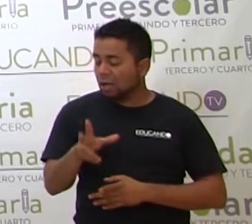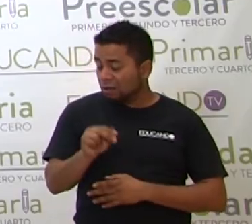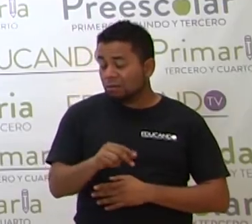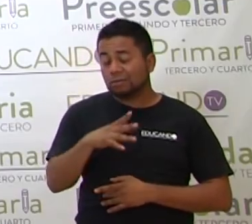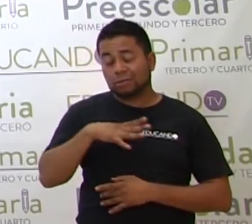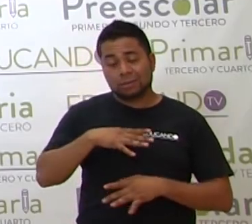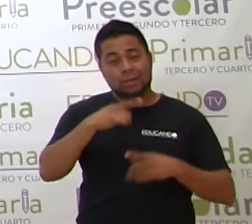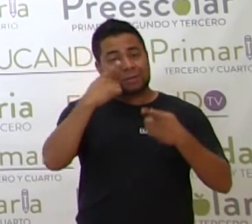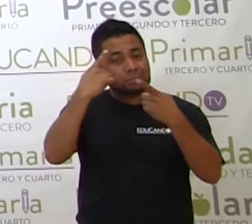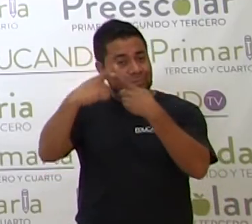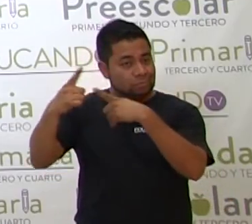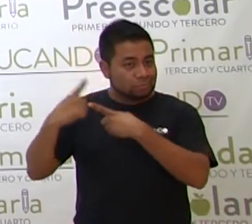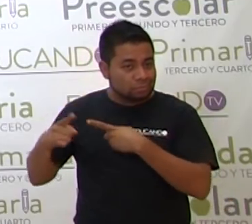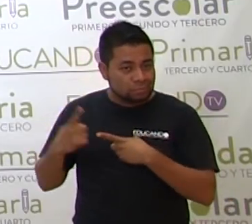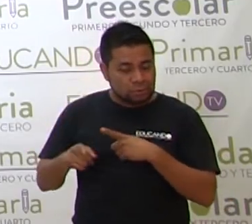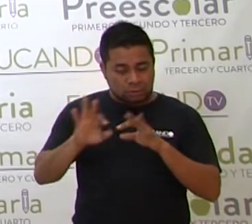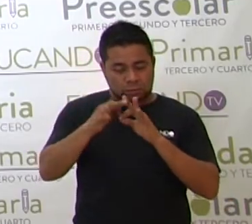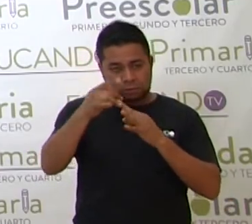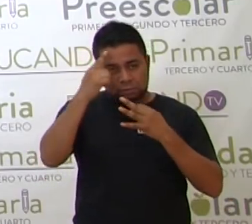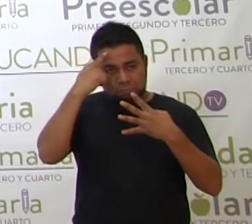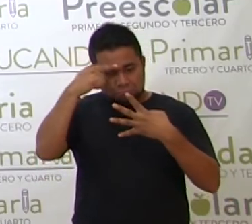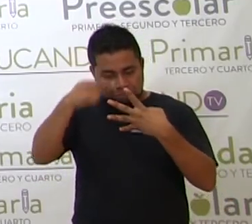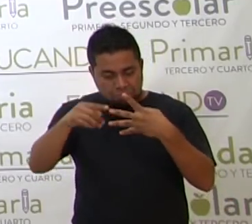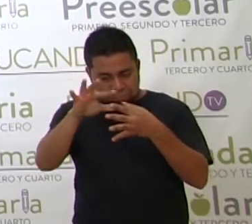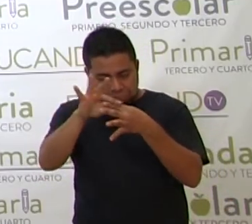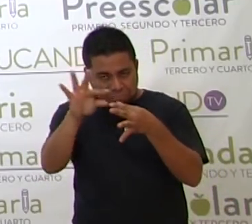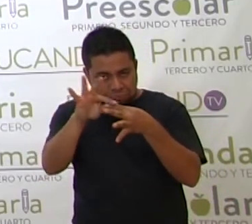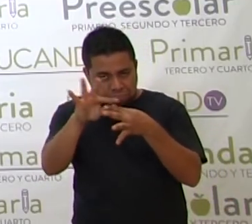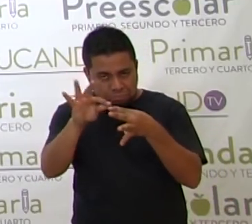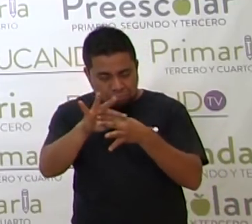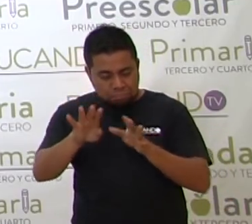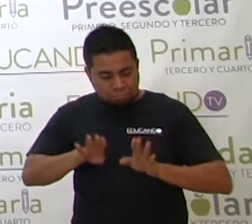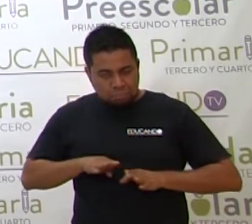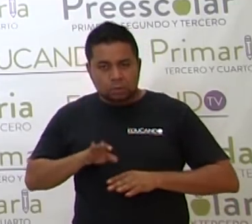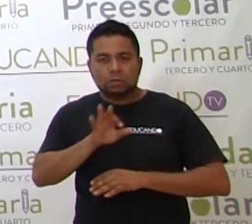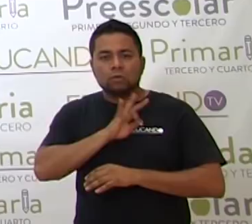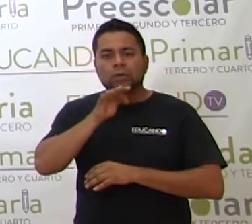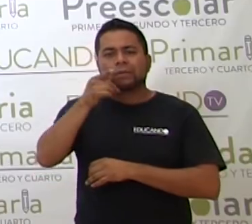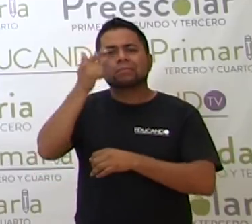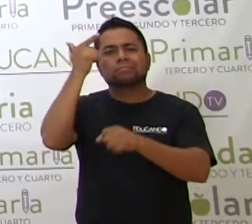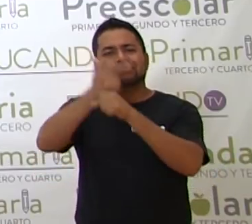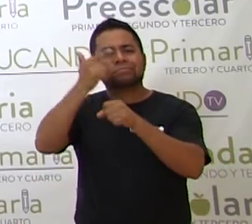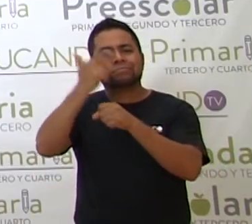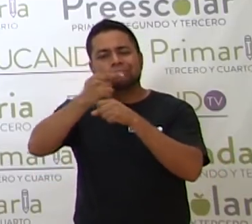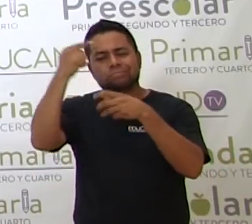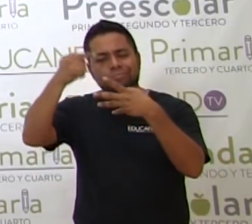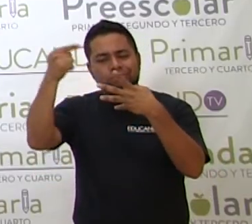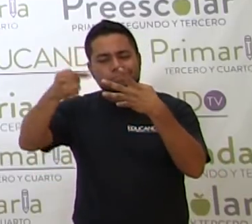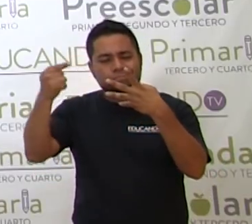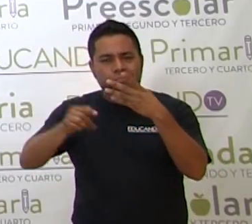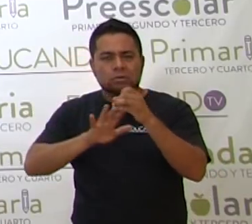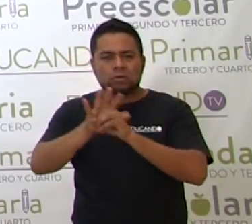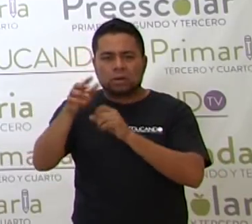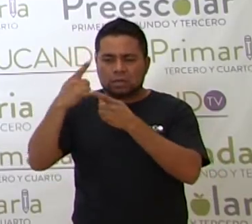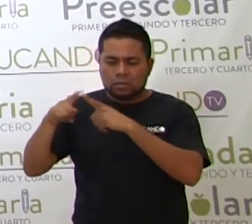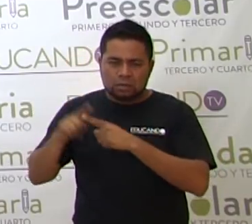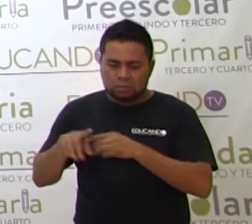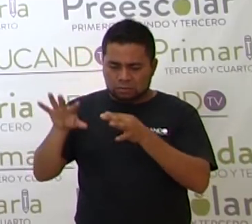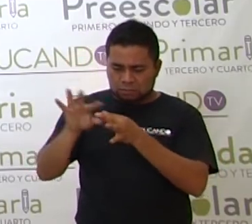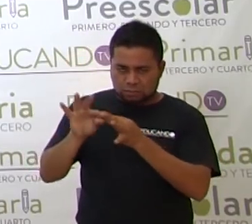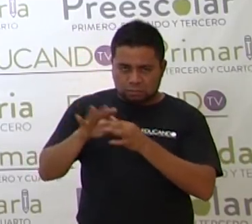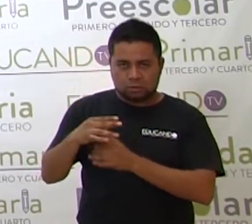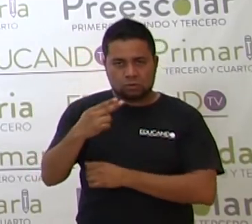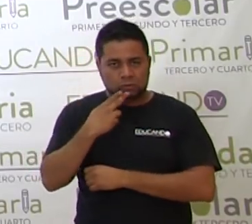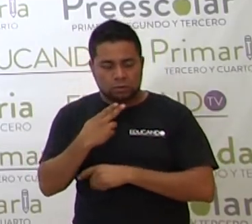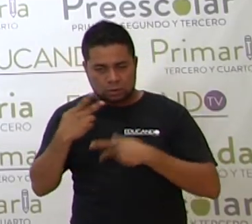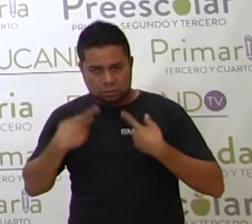existen diferentes tipos de descripciones que te van a permitir a ti identificar qué tipo de descripción está utilizando